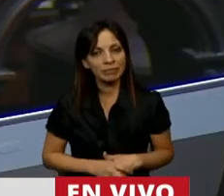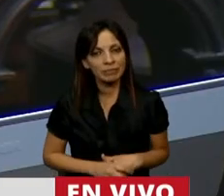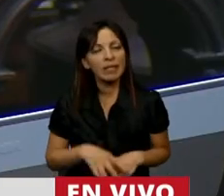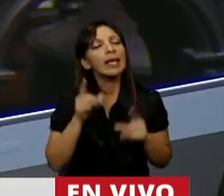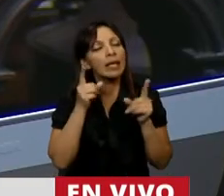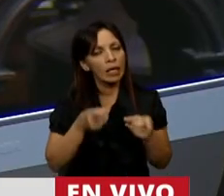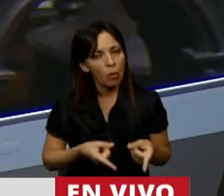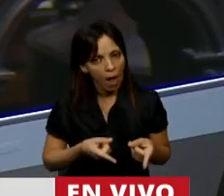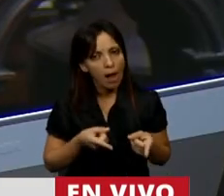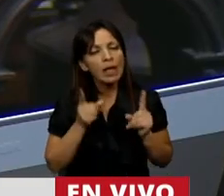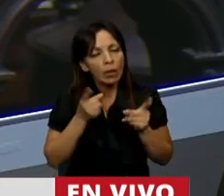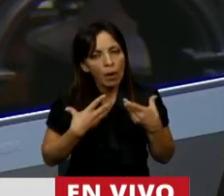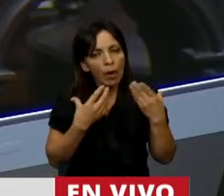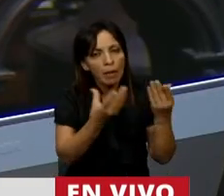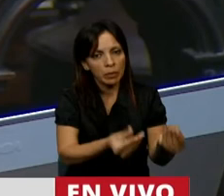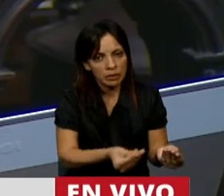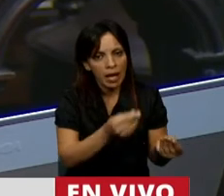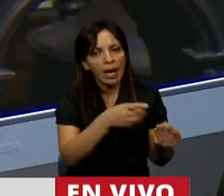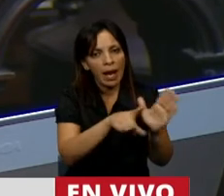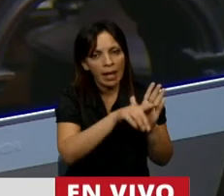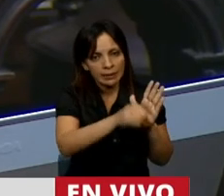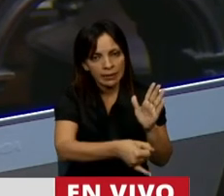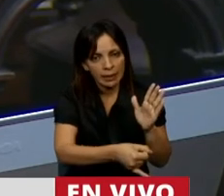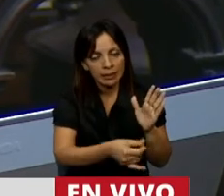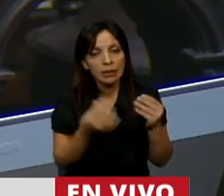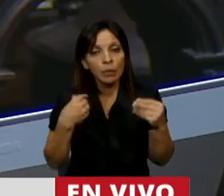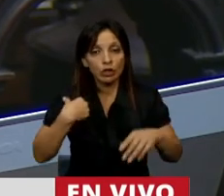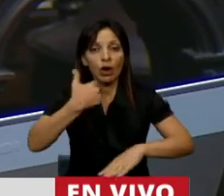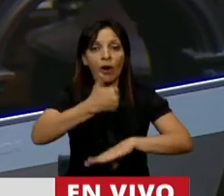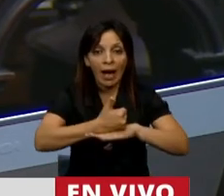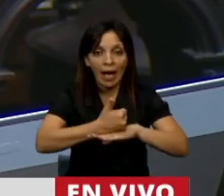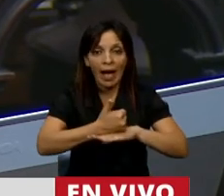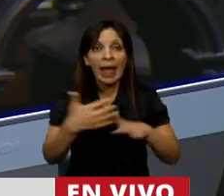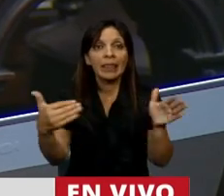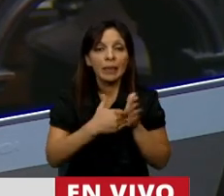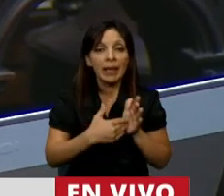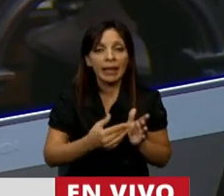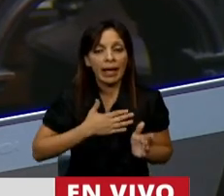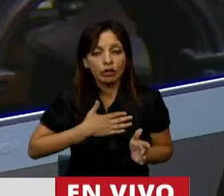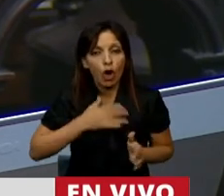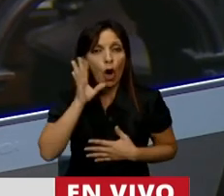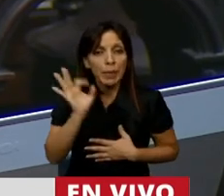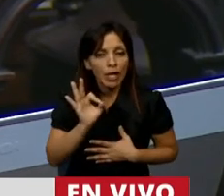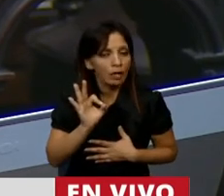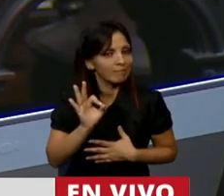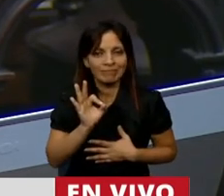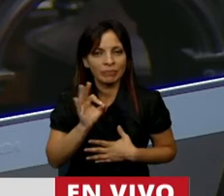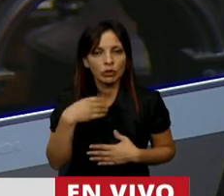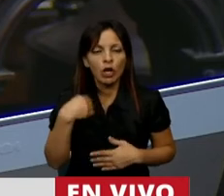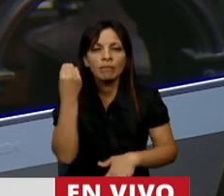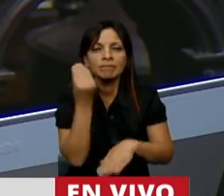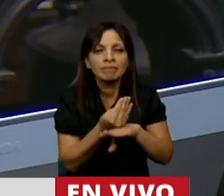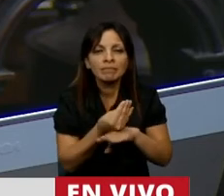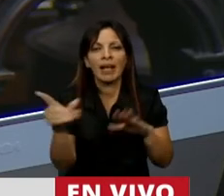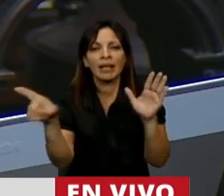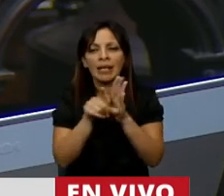a apoyar este proyecto, porque aquí no se viene a legislar en función de los intereses personales, se viene a